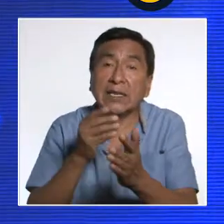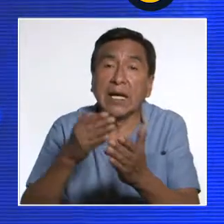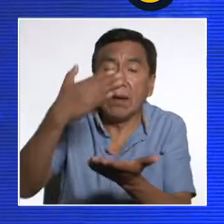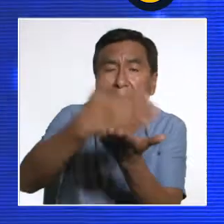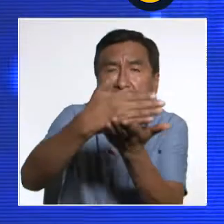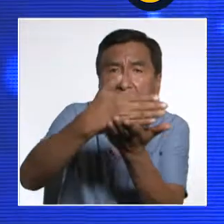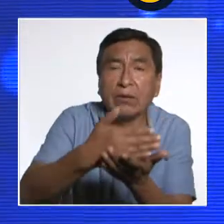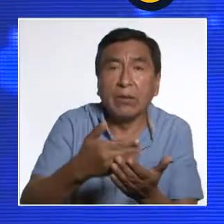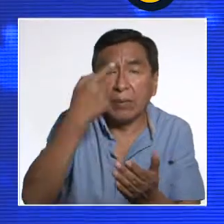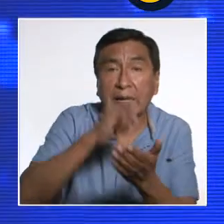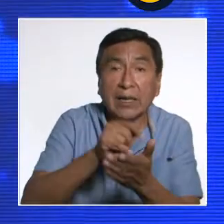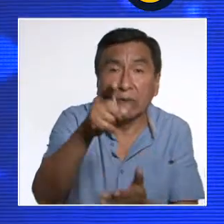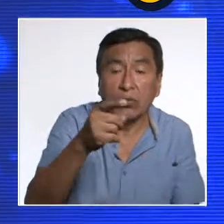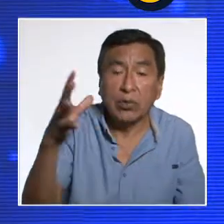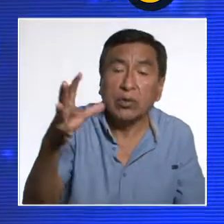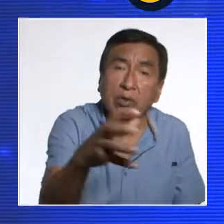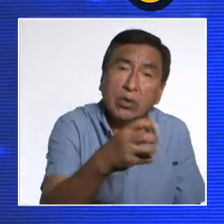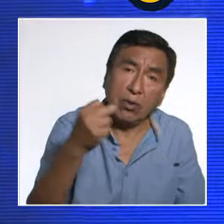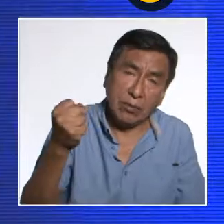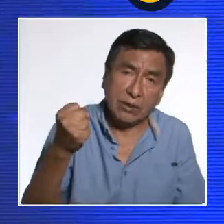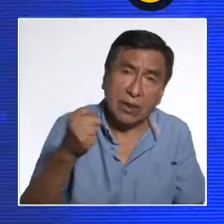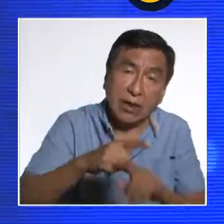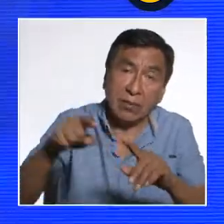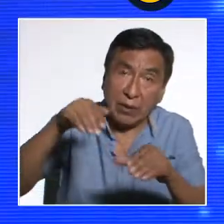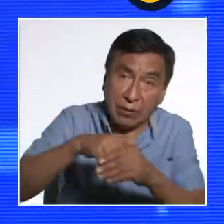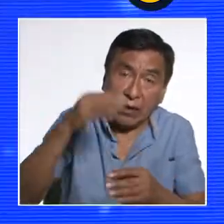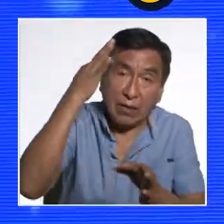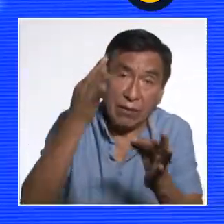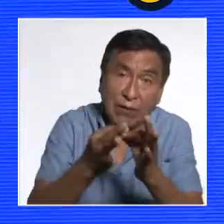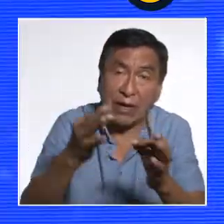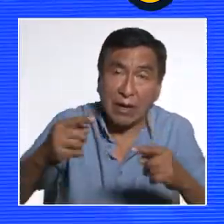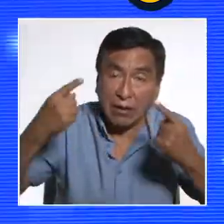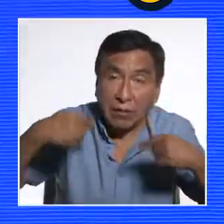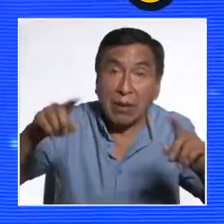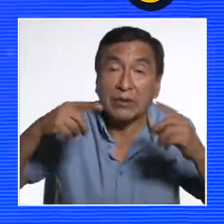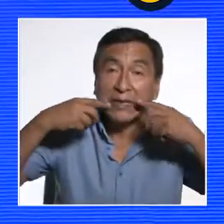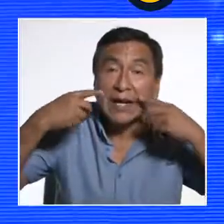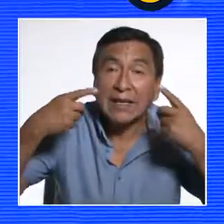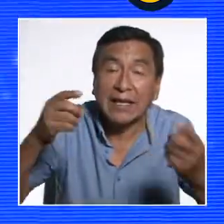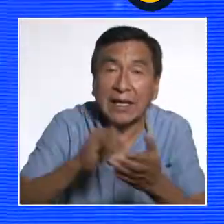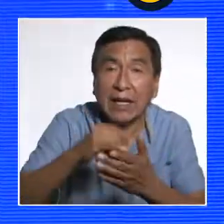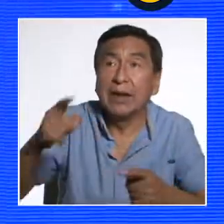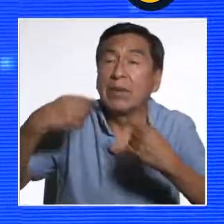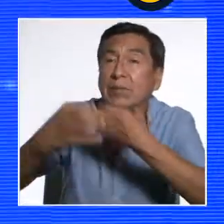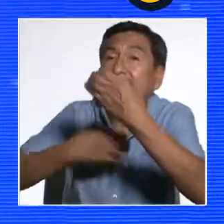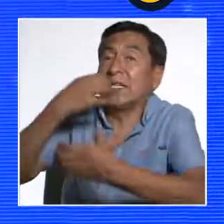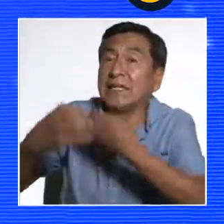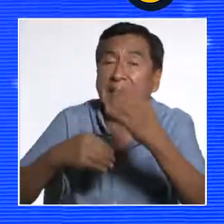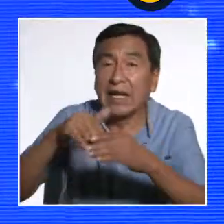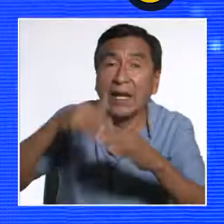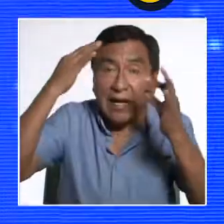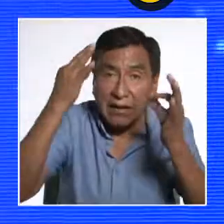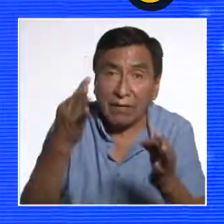que usted los tome. Pero en fe vamos a declarar. En fe vamos a gritar, en fe vamos